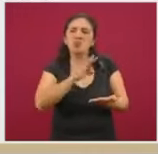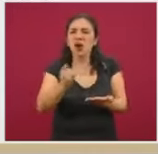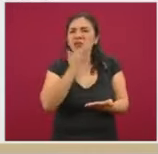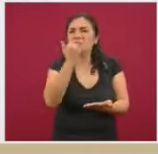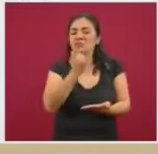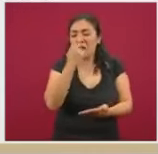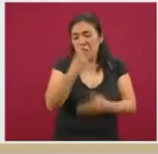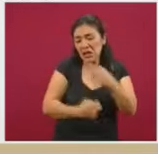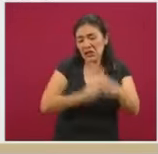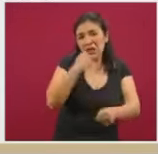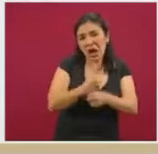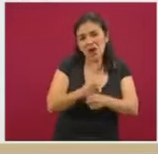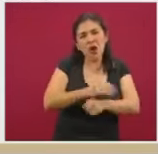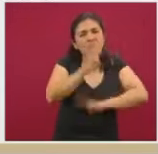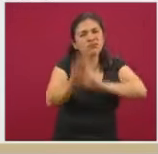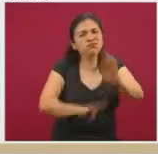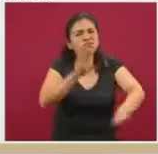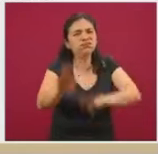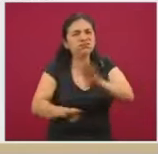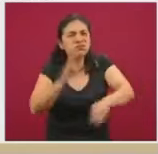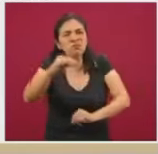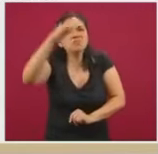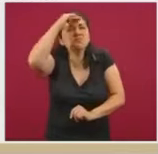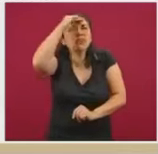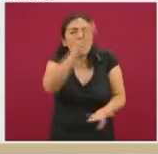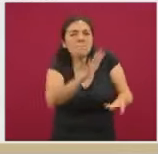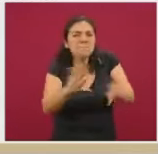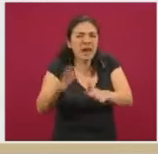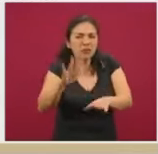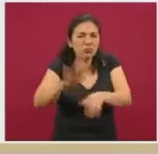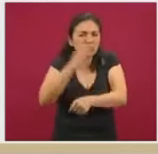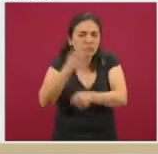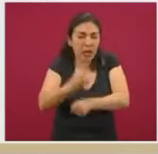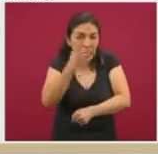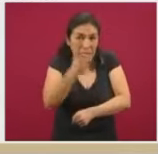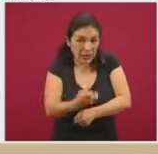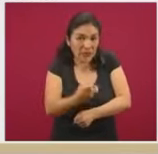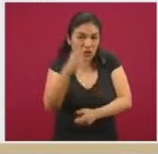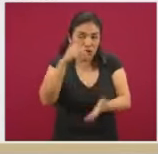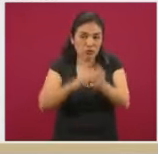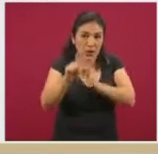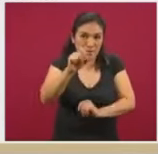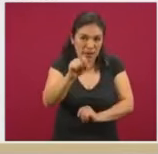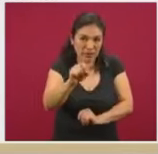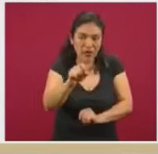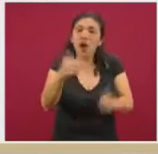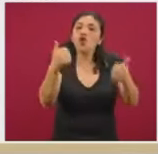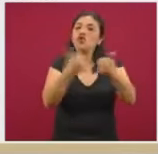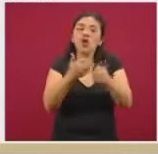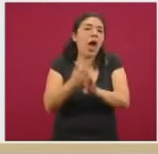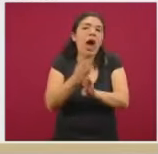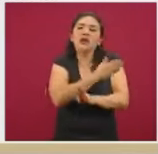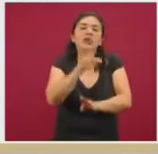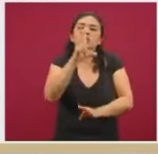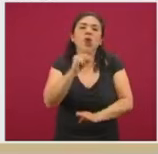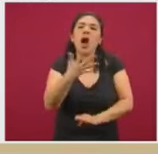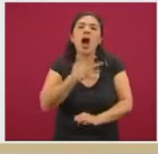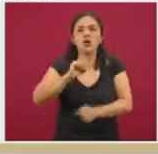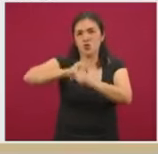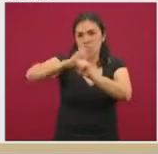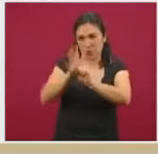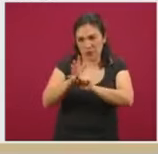ser el número de muertes que se hubiesen esperado en este año independientemente de la pandemia. Y